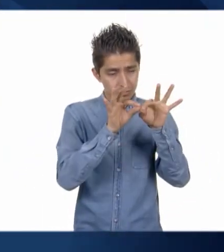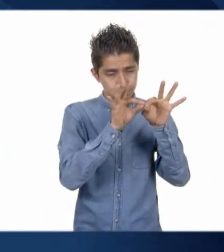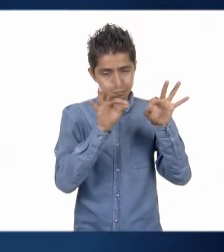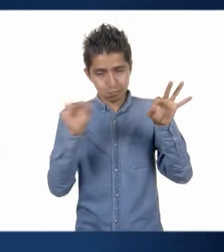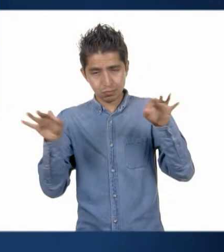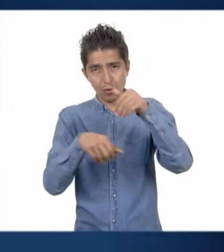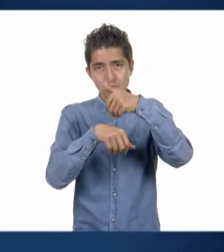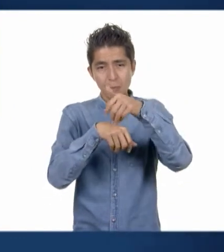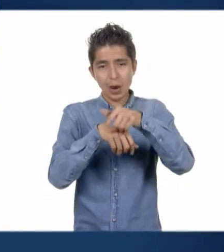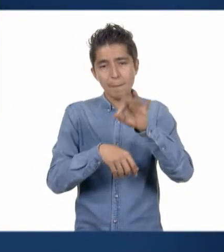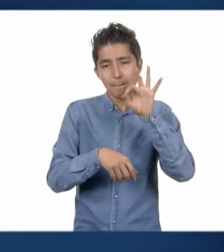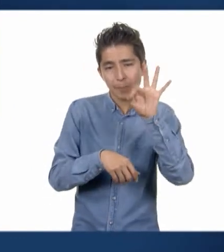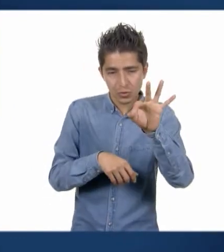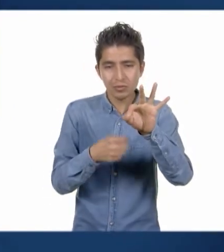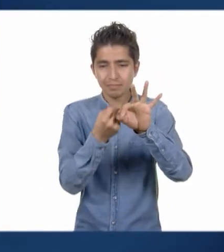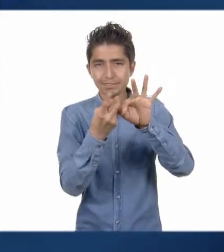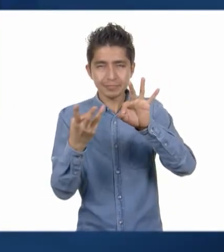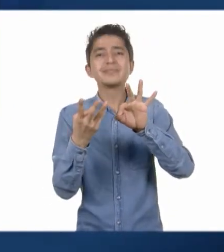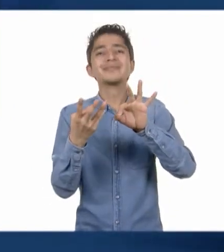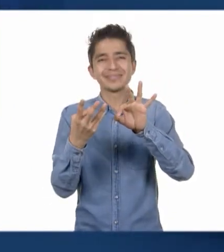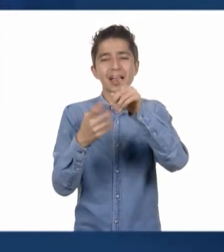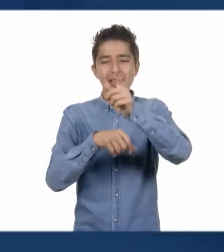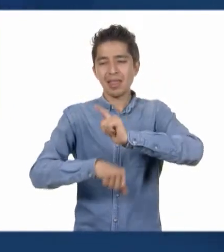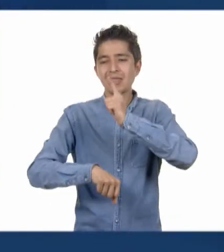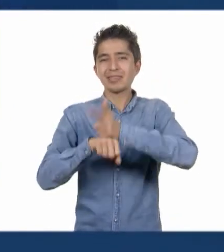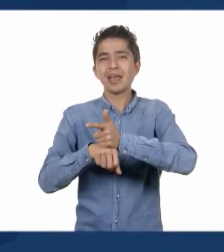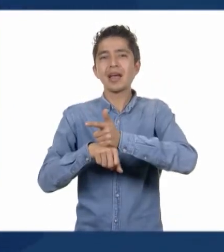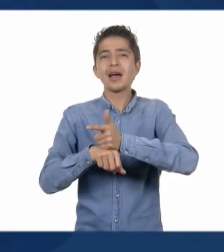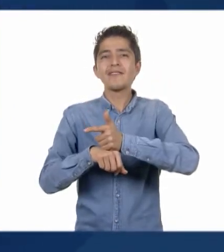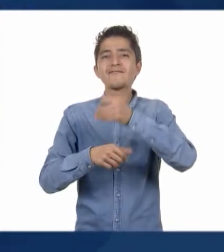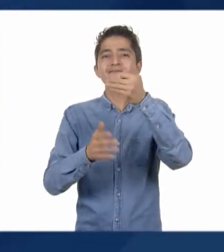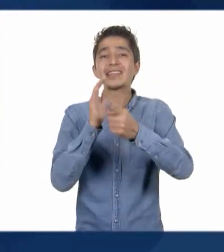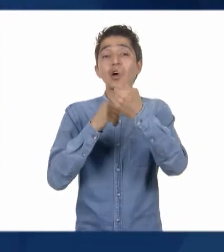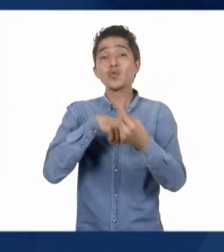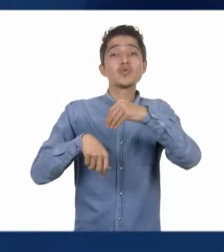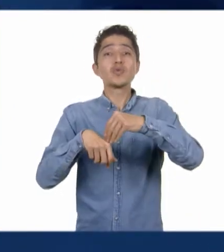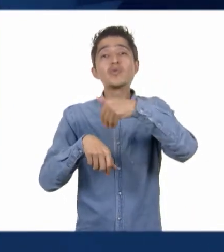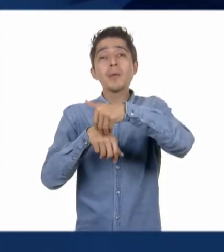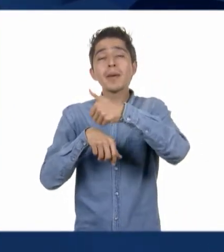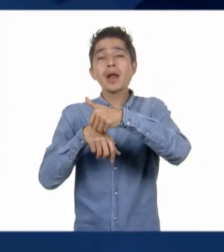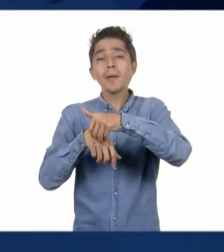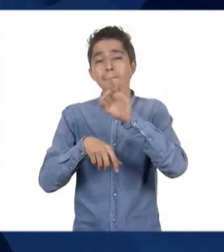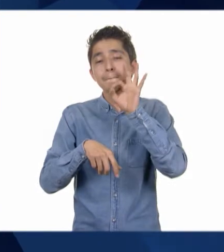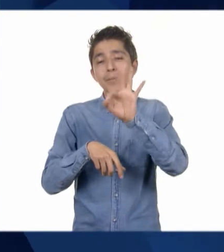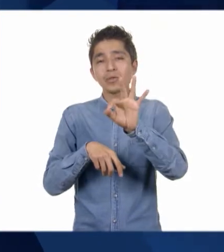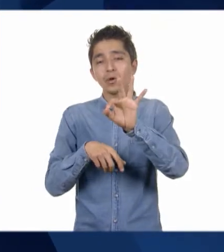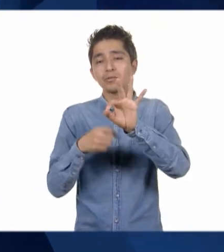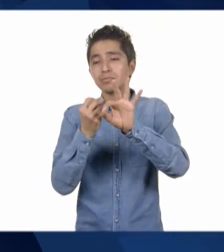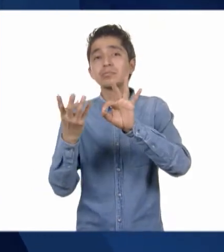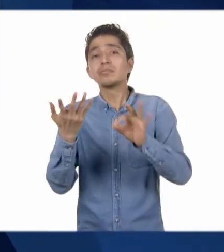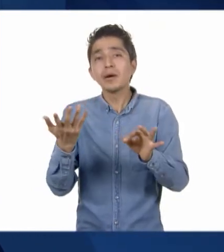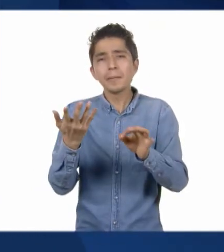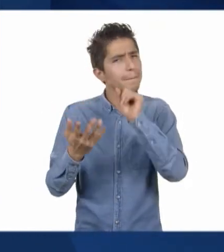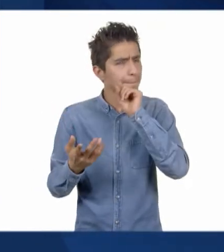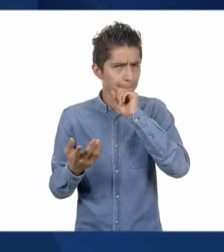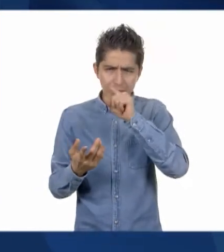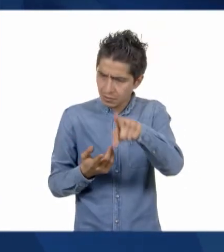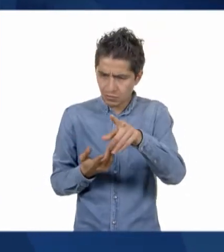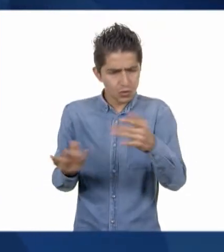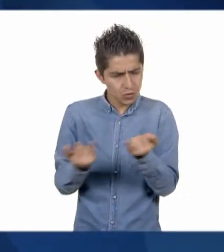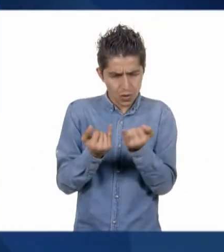decimales indicados e identifiquen entre ellos un tercer número decimal. Seguimos trabajando con rectas, pero